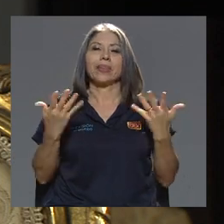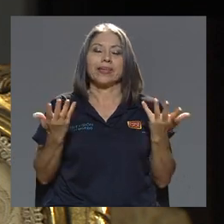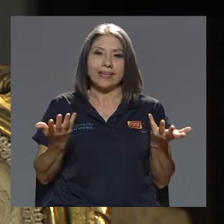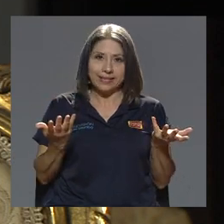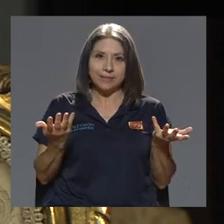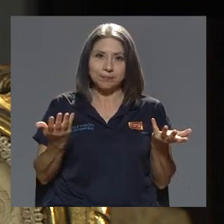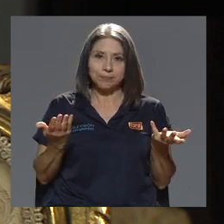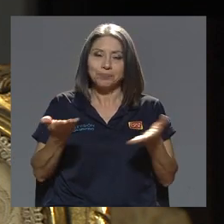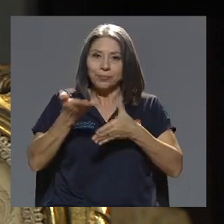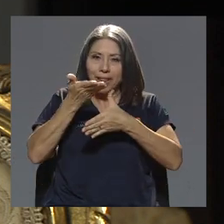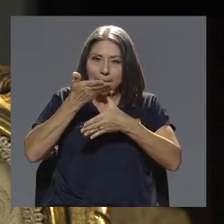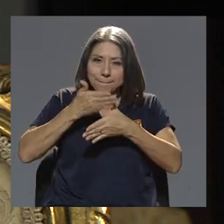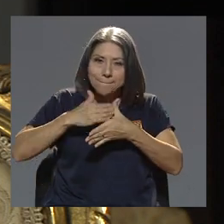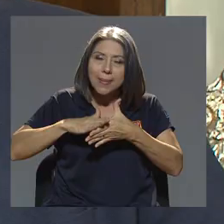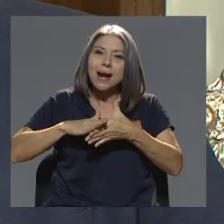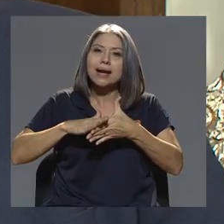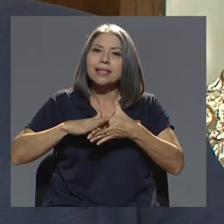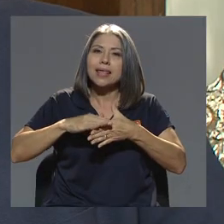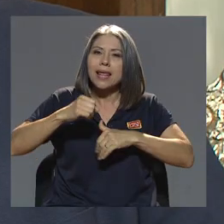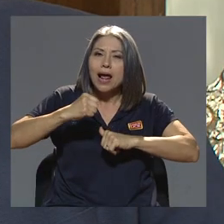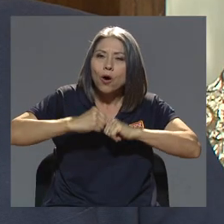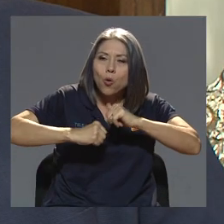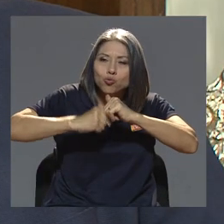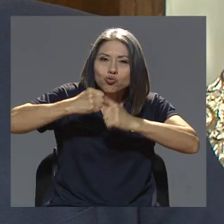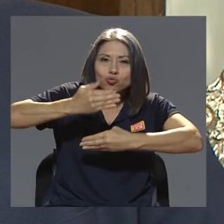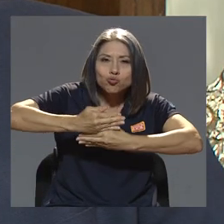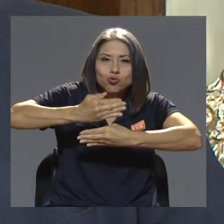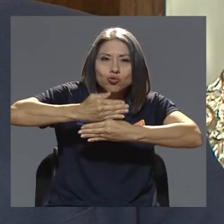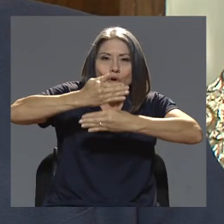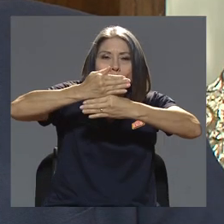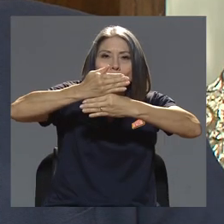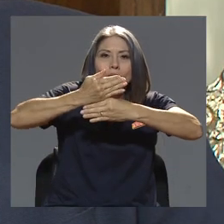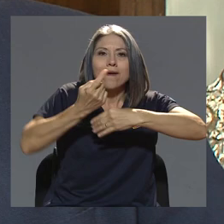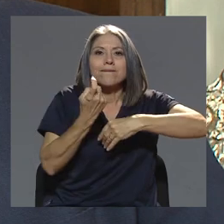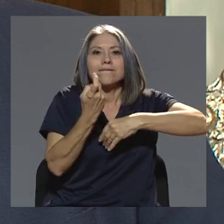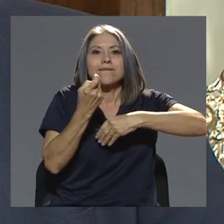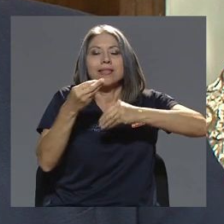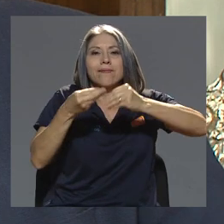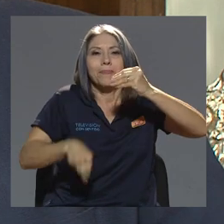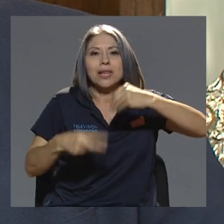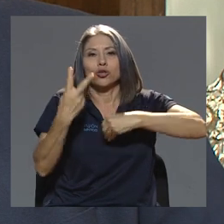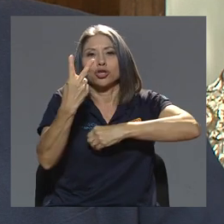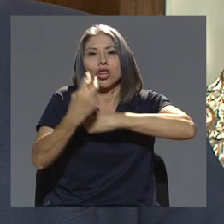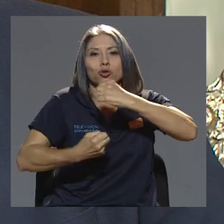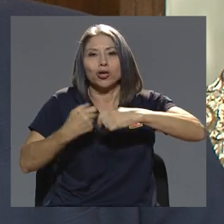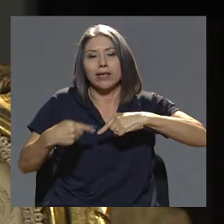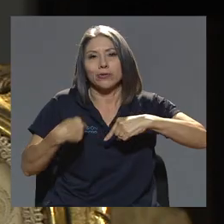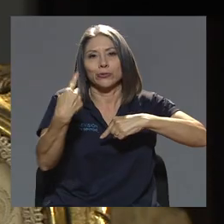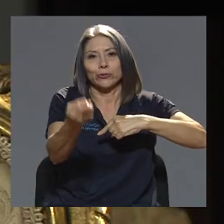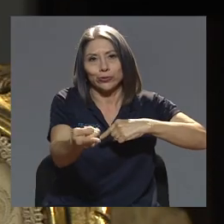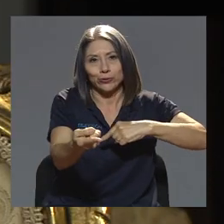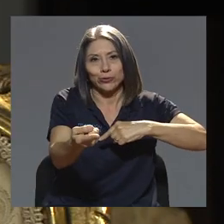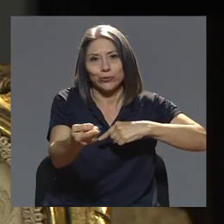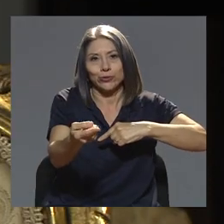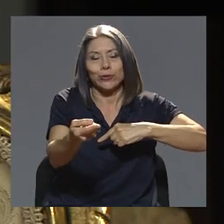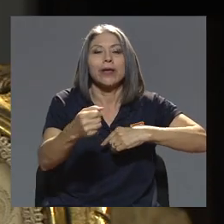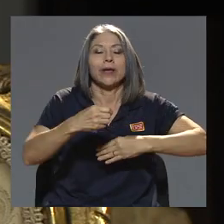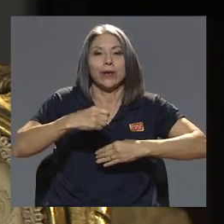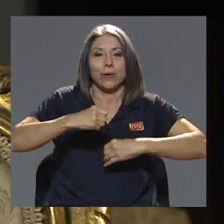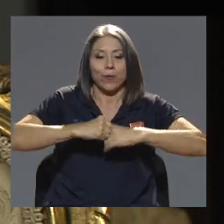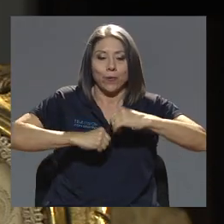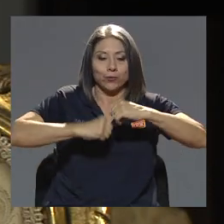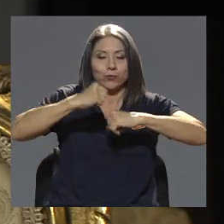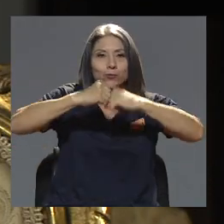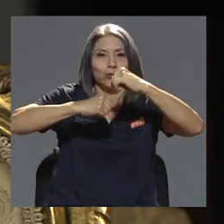la construcción, nos quedaban menos de 2 años. La parte de la construcción se optó